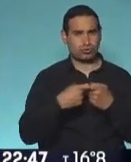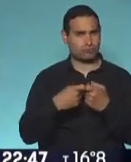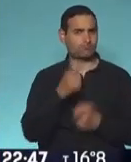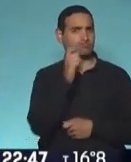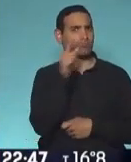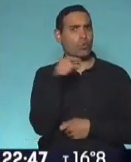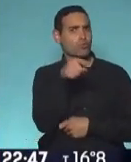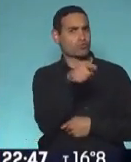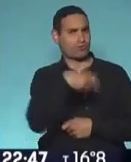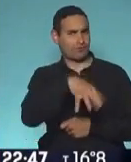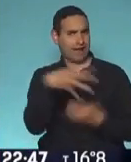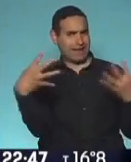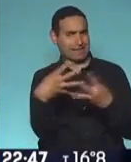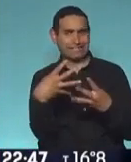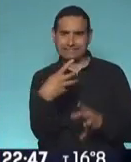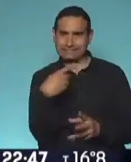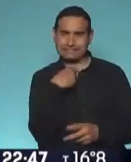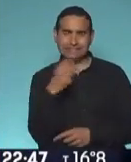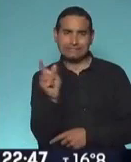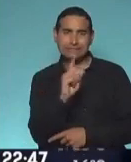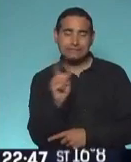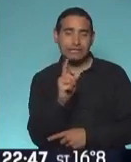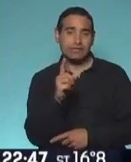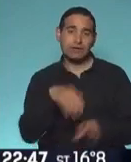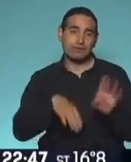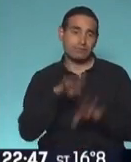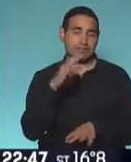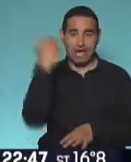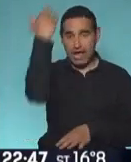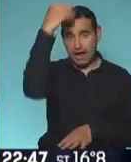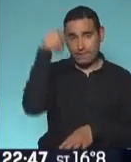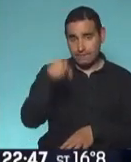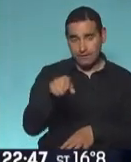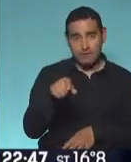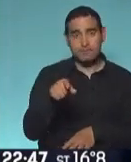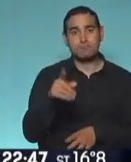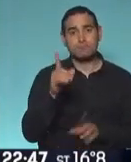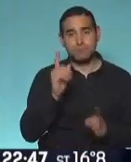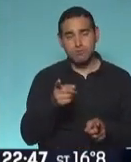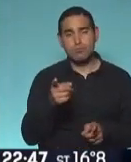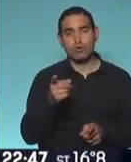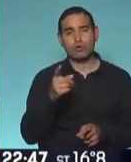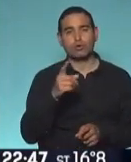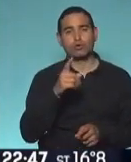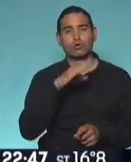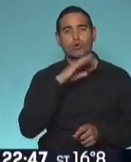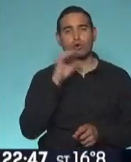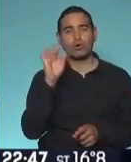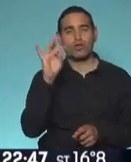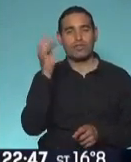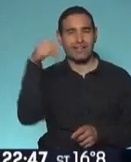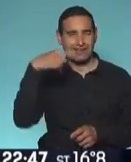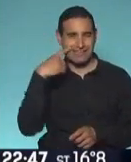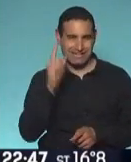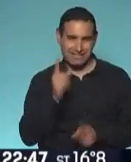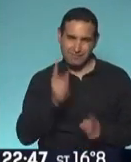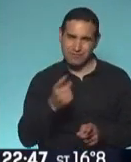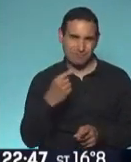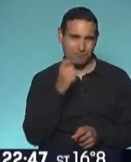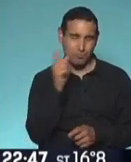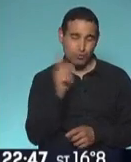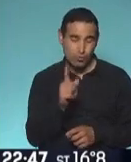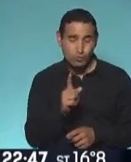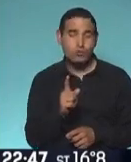pero que se suponen muy enfrentados con Palestina, como es el caso de Arabia Saudita, e inclusive en Jordania fue muy cuestionado.